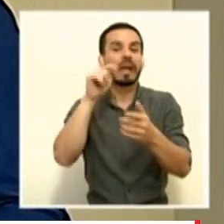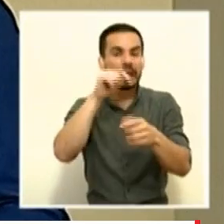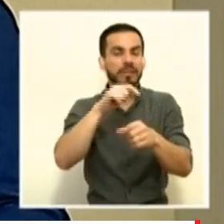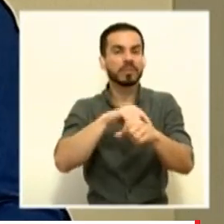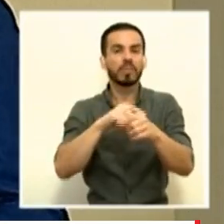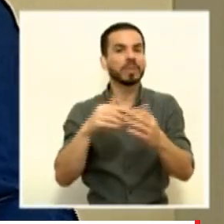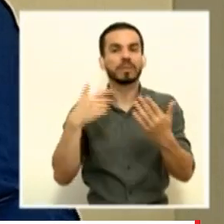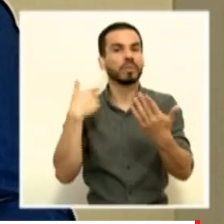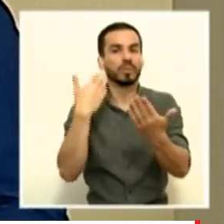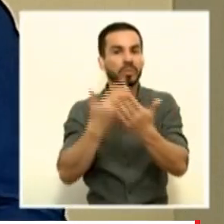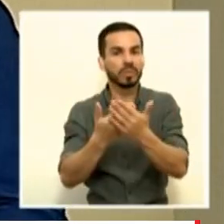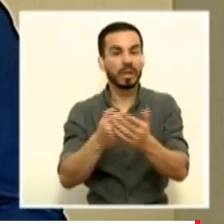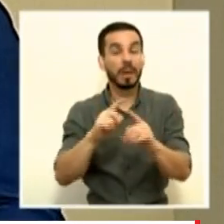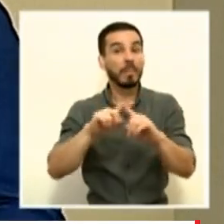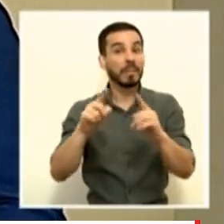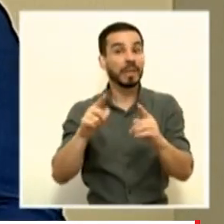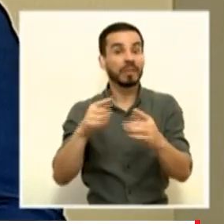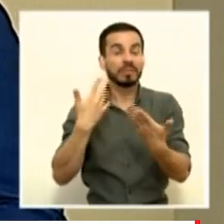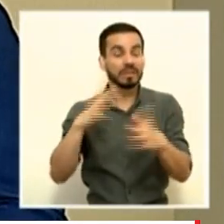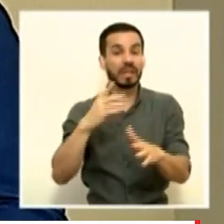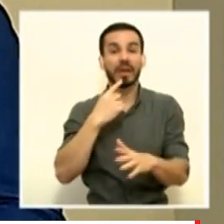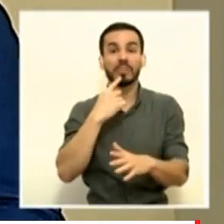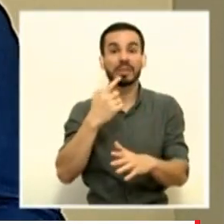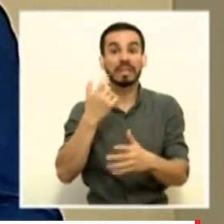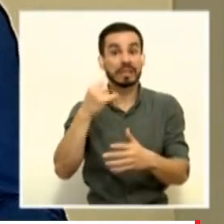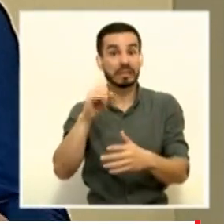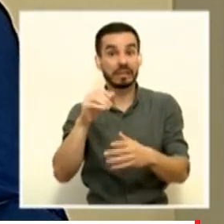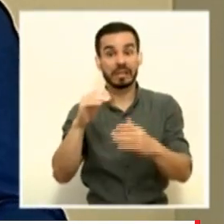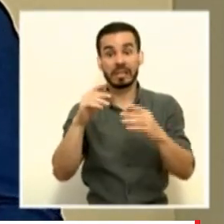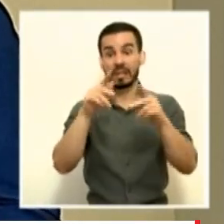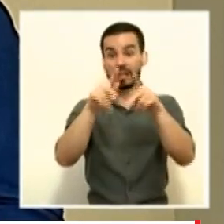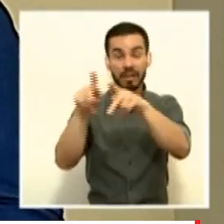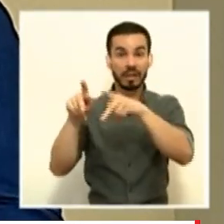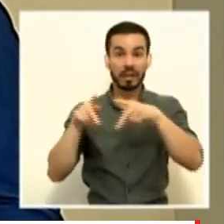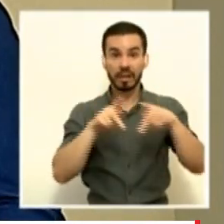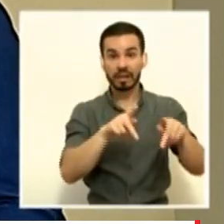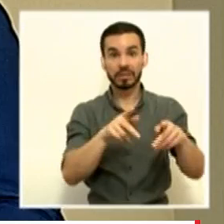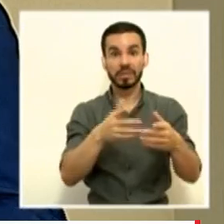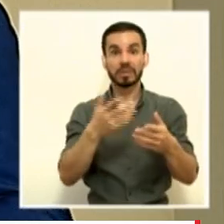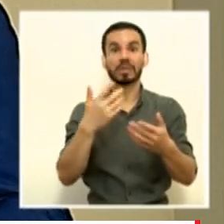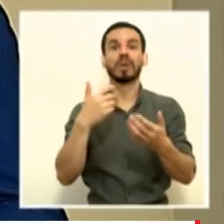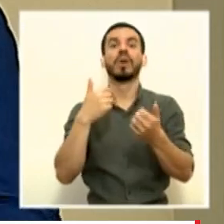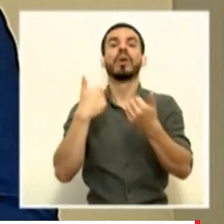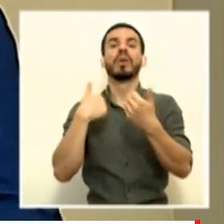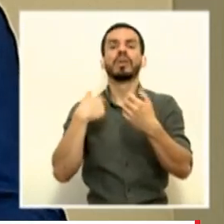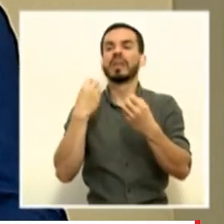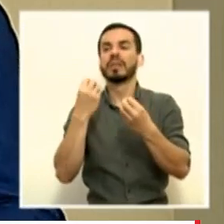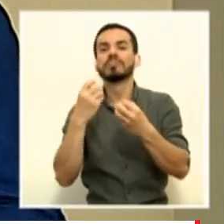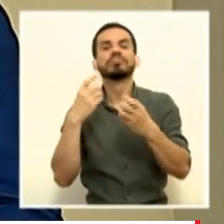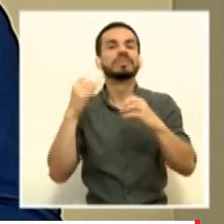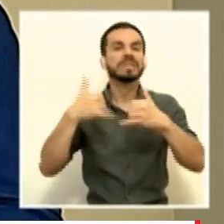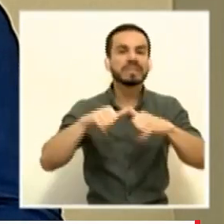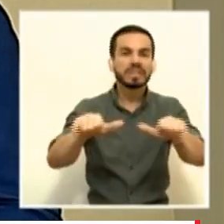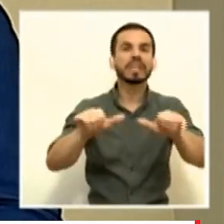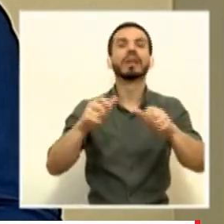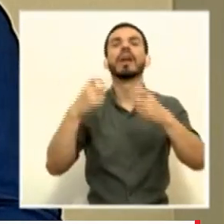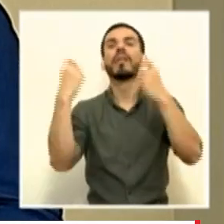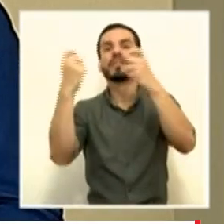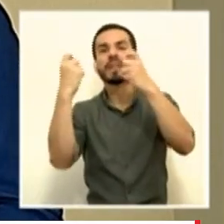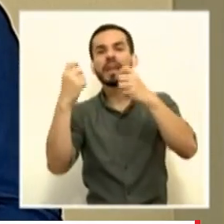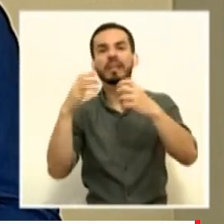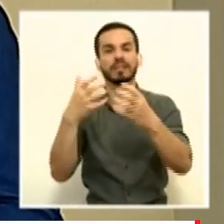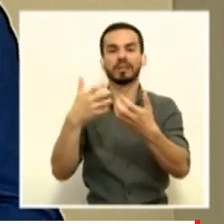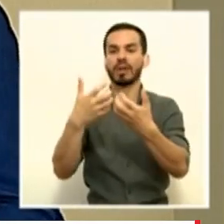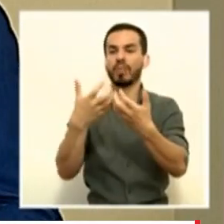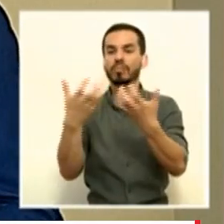llegue. Pero ya hemos dicho, o sea, si la población, si siguen habiendo muchas fiestas, mucha ruptura de burbujas